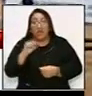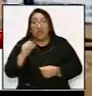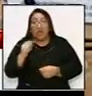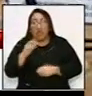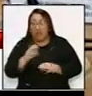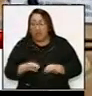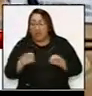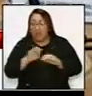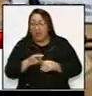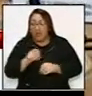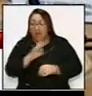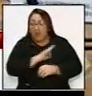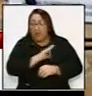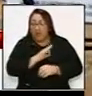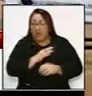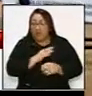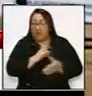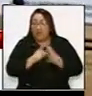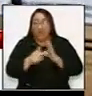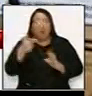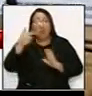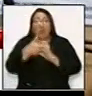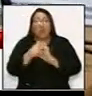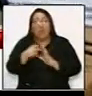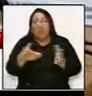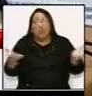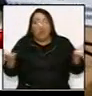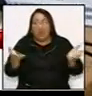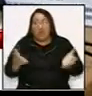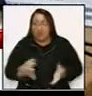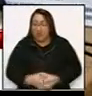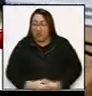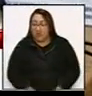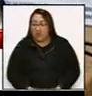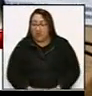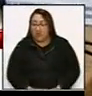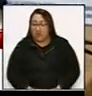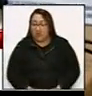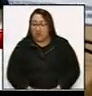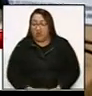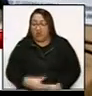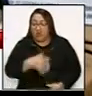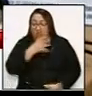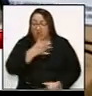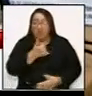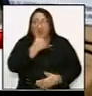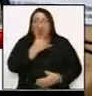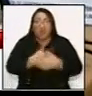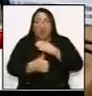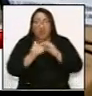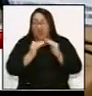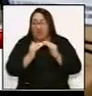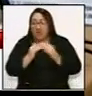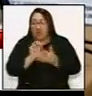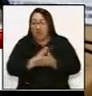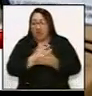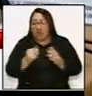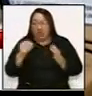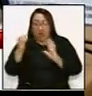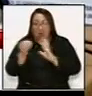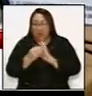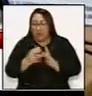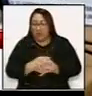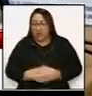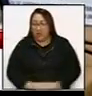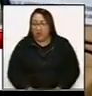el caso Argentina, que lo acusaron de suicidio, el señor lo asesinaron. No sabemos qué pasó dentro de esa casa, porque no hay nada registrado.